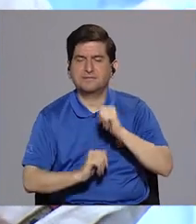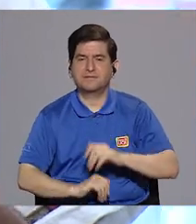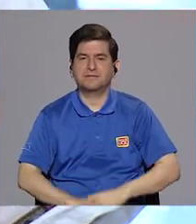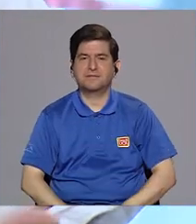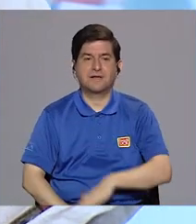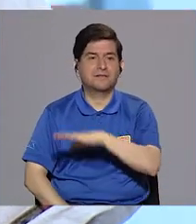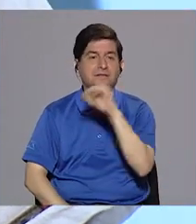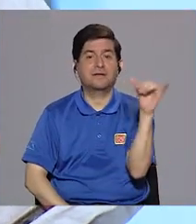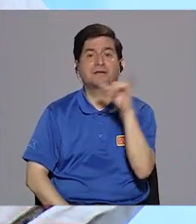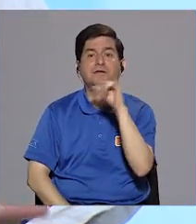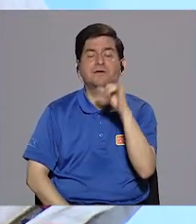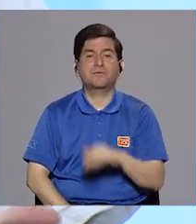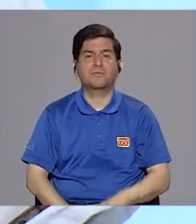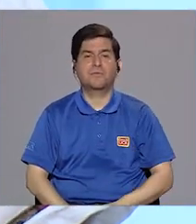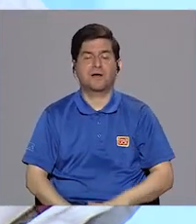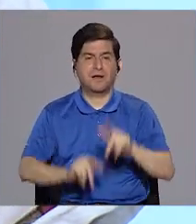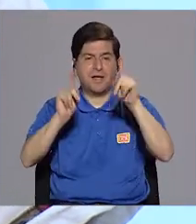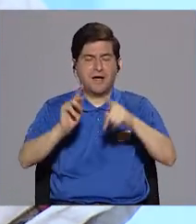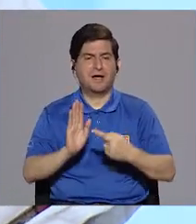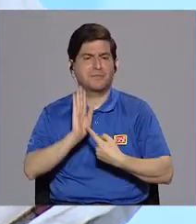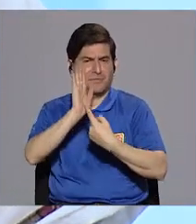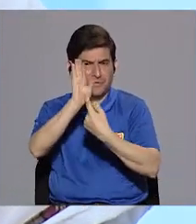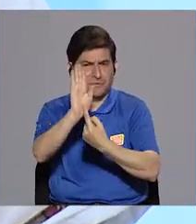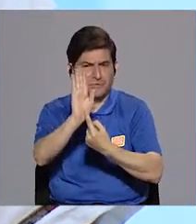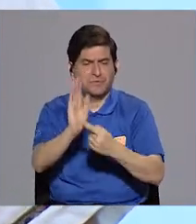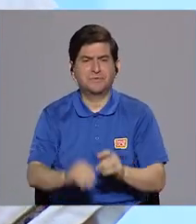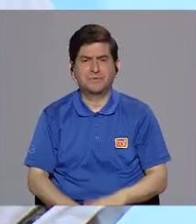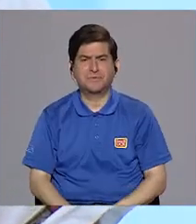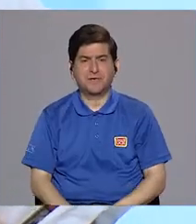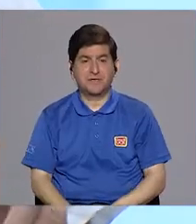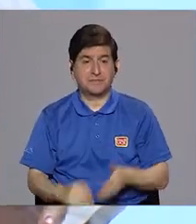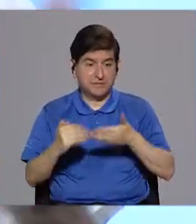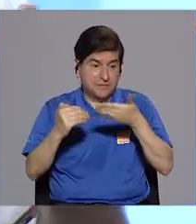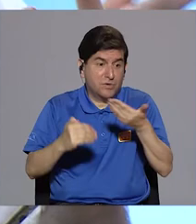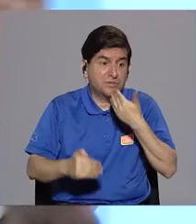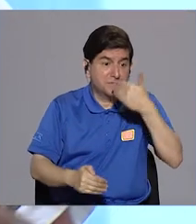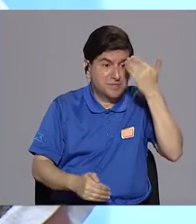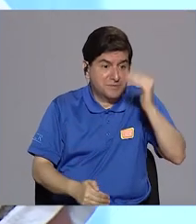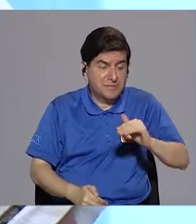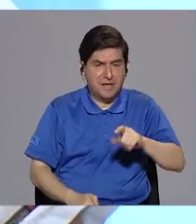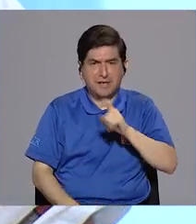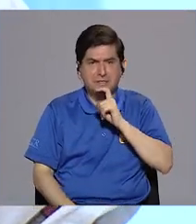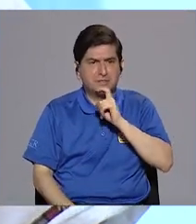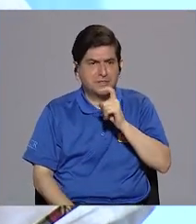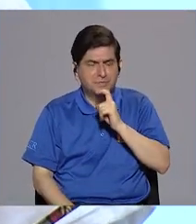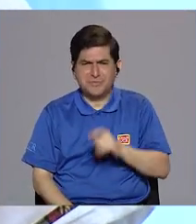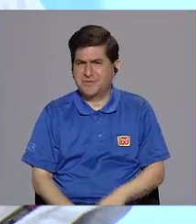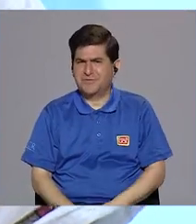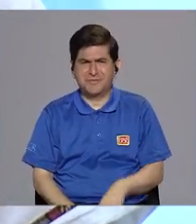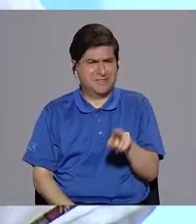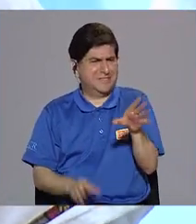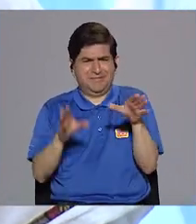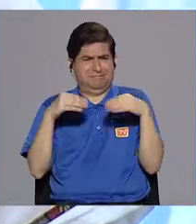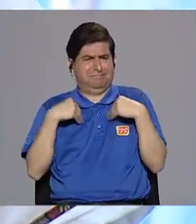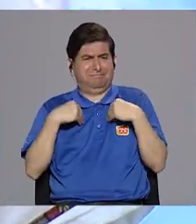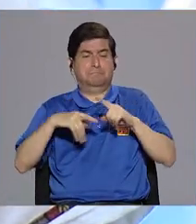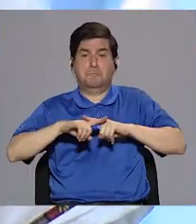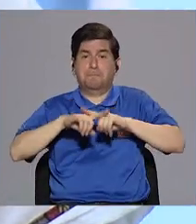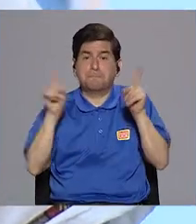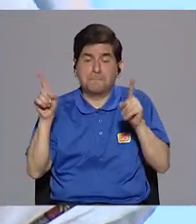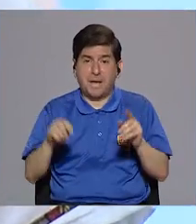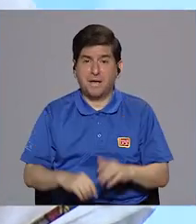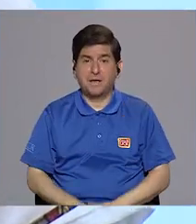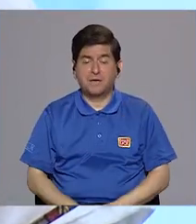y para enseñar a la gente que lo que es malo, que es difícil de definir que es malo, ¿no? Pero